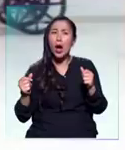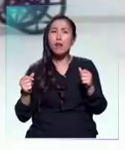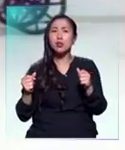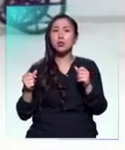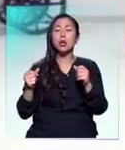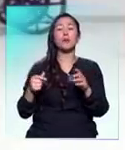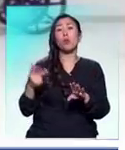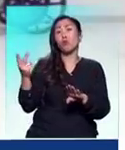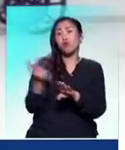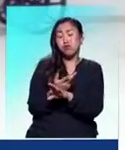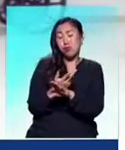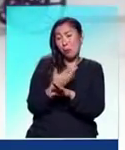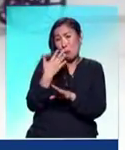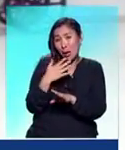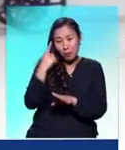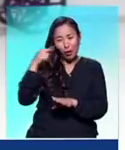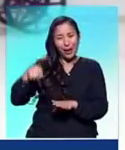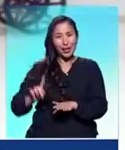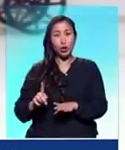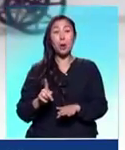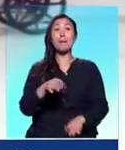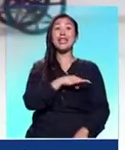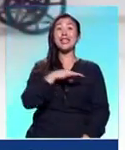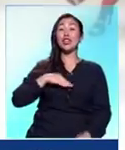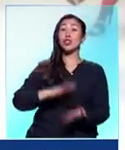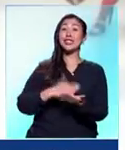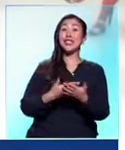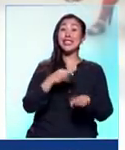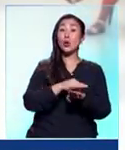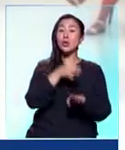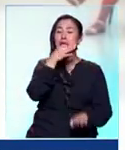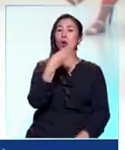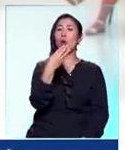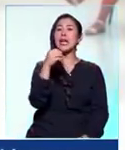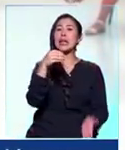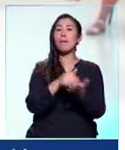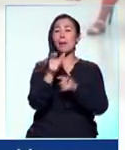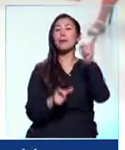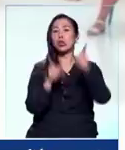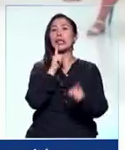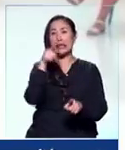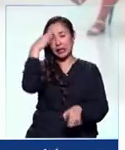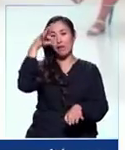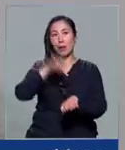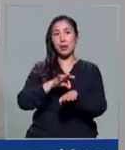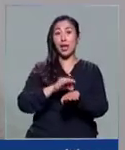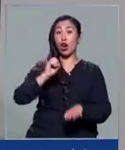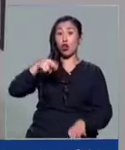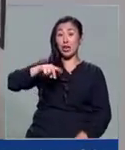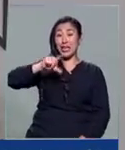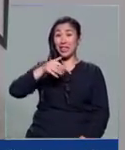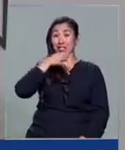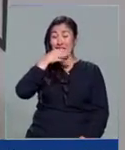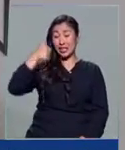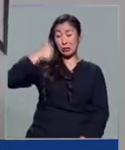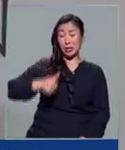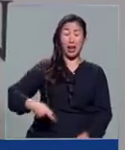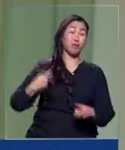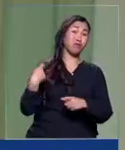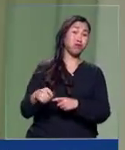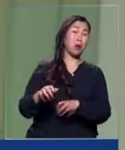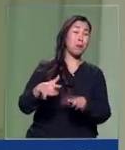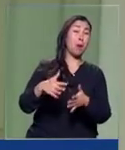uno. Actualmente, según el MinSal, 40.000 chilenos padecen esta enfermedad. Según esta ONG, el alto costo de esta intervención, cercano